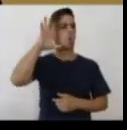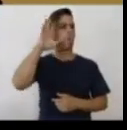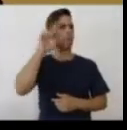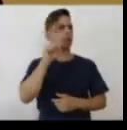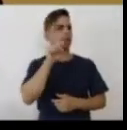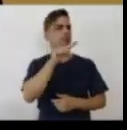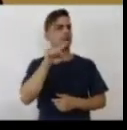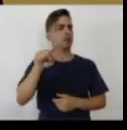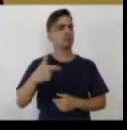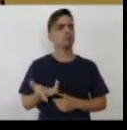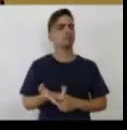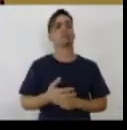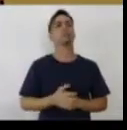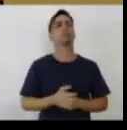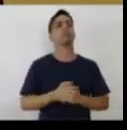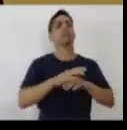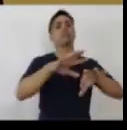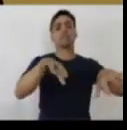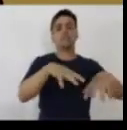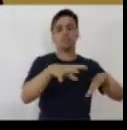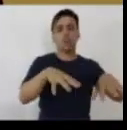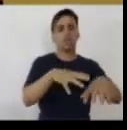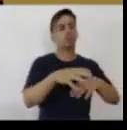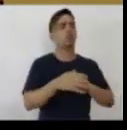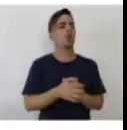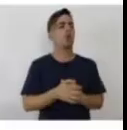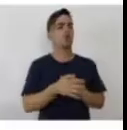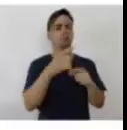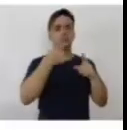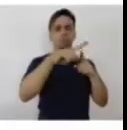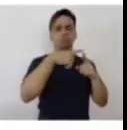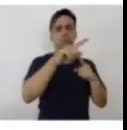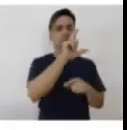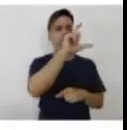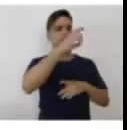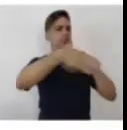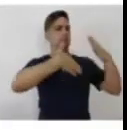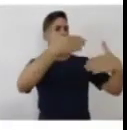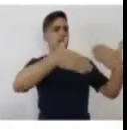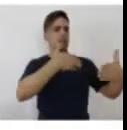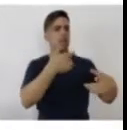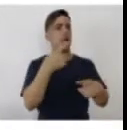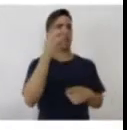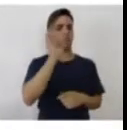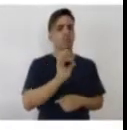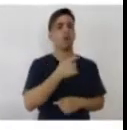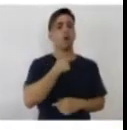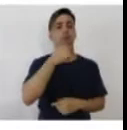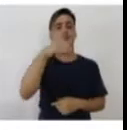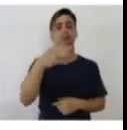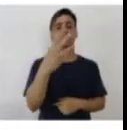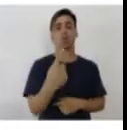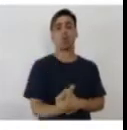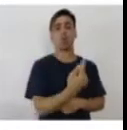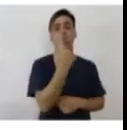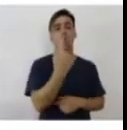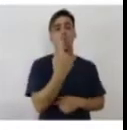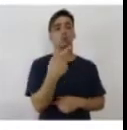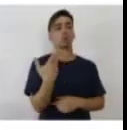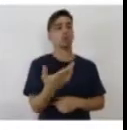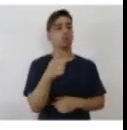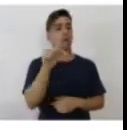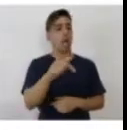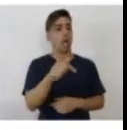comprenderlo, permite que ustedes entiendan situaciones como las que están planteando, y continúa el ejemplo 1. Por ejemplo, hasta